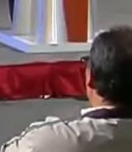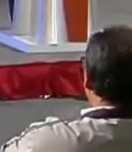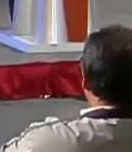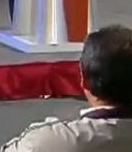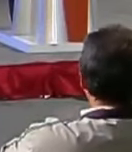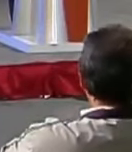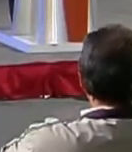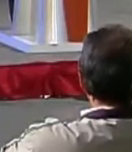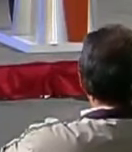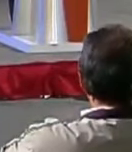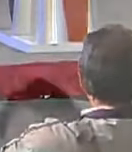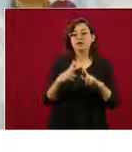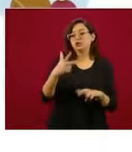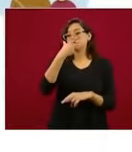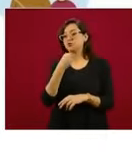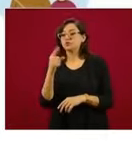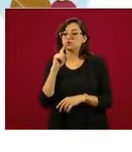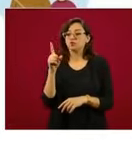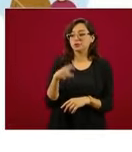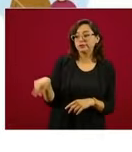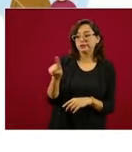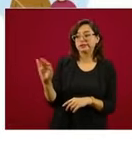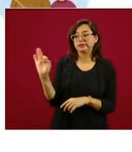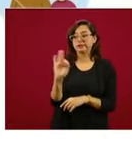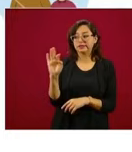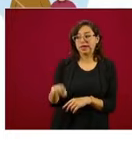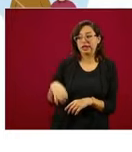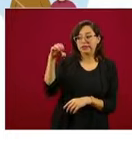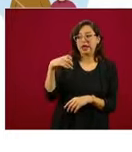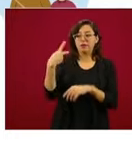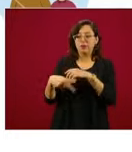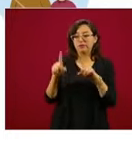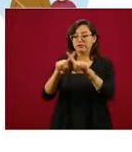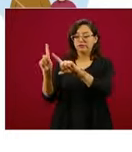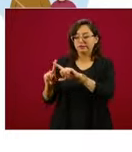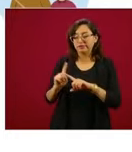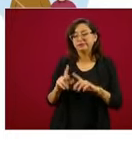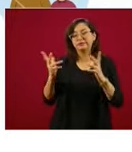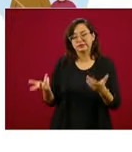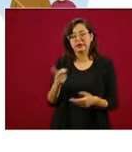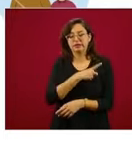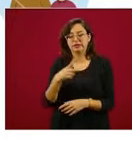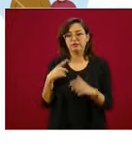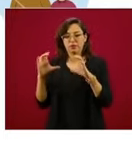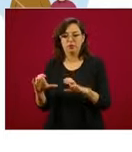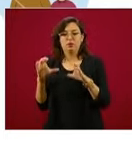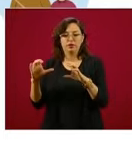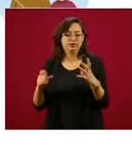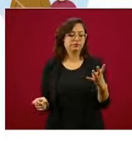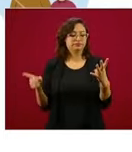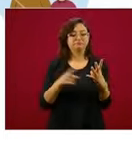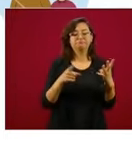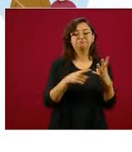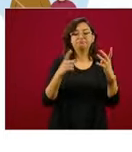maestras y maestros en grupo de riesgo. Cuarto, el uso de cubrebocas o pañuelos